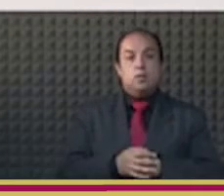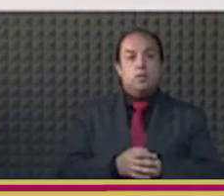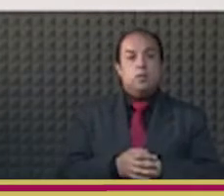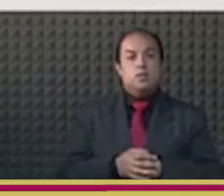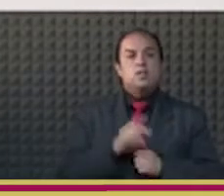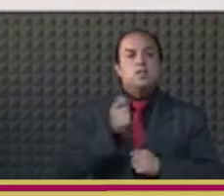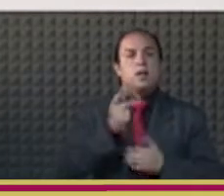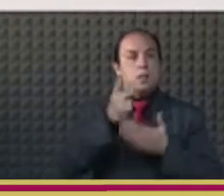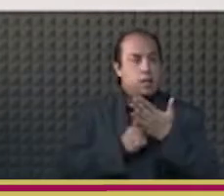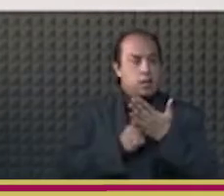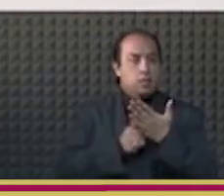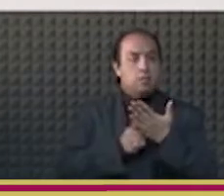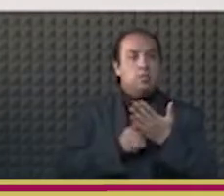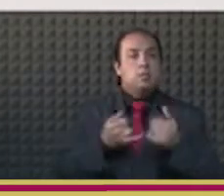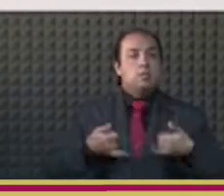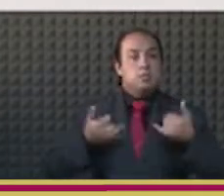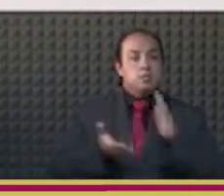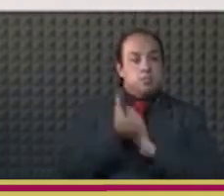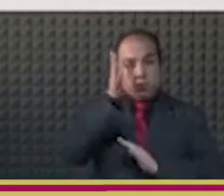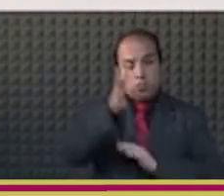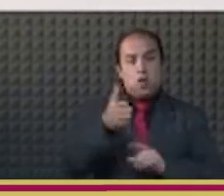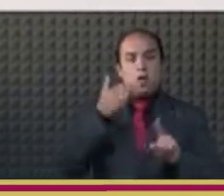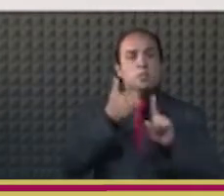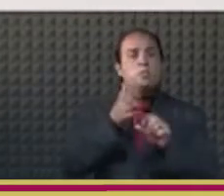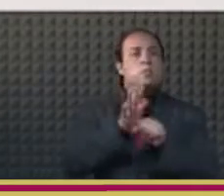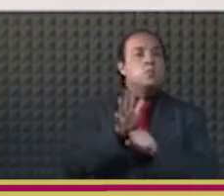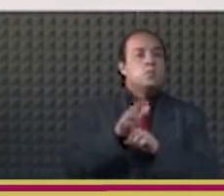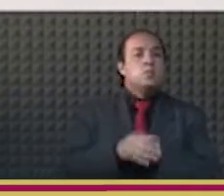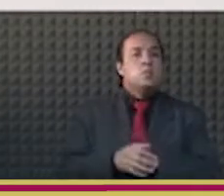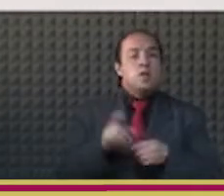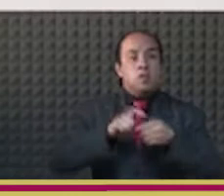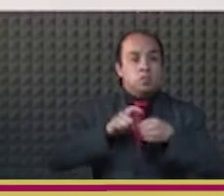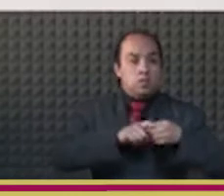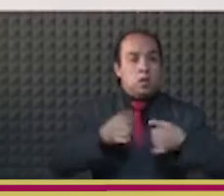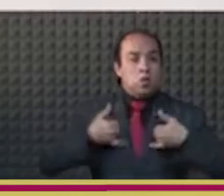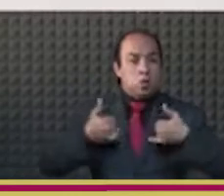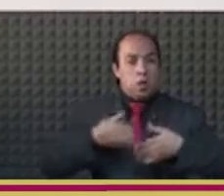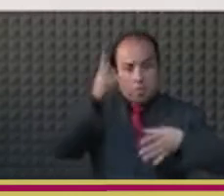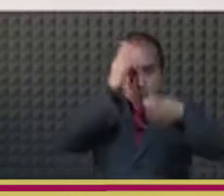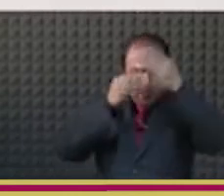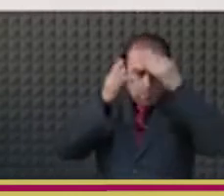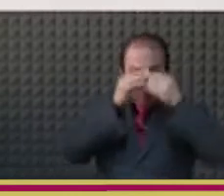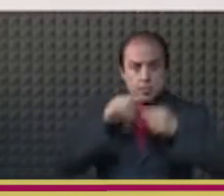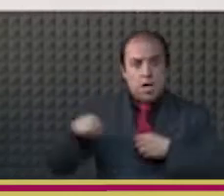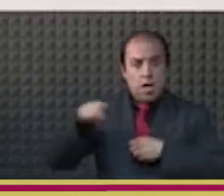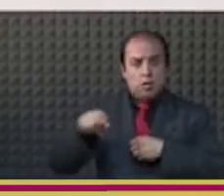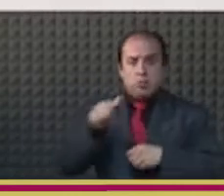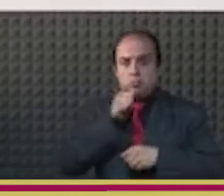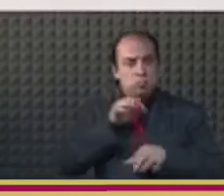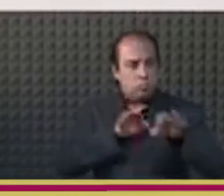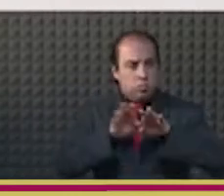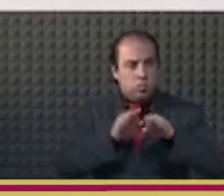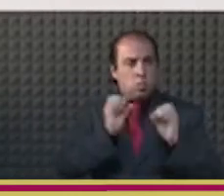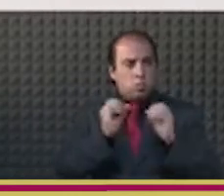la del programa Jóvenes Construyendo el Futuro, el cual busca incorporar a jóvenes en capacitación, aquellos que no se encuentran trabajando